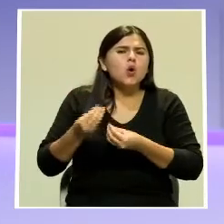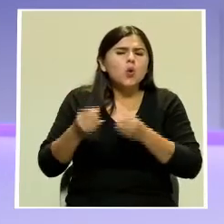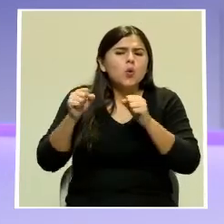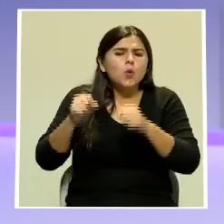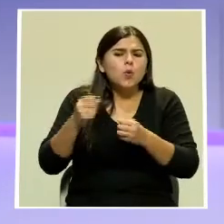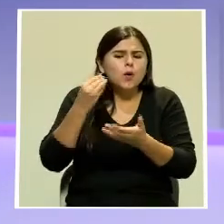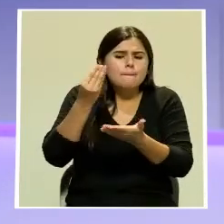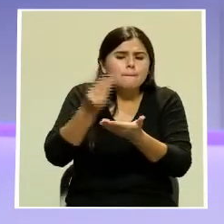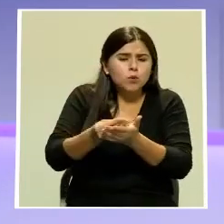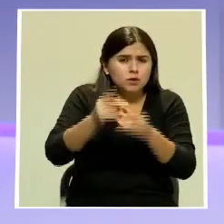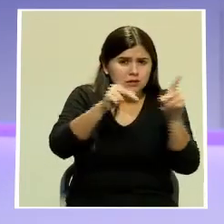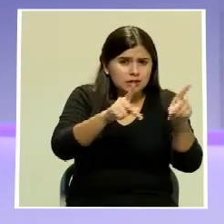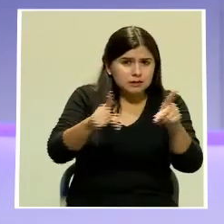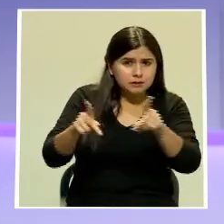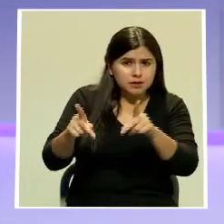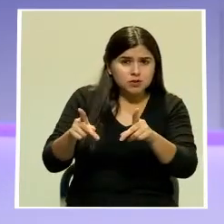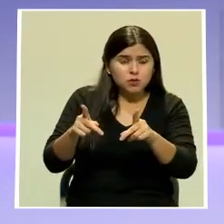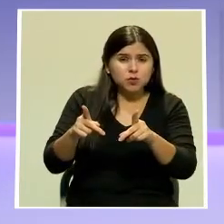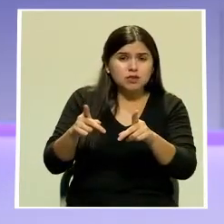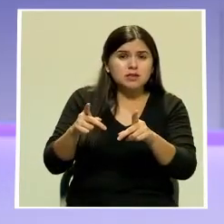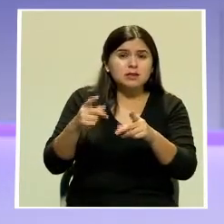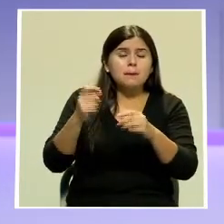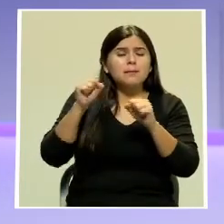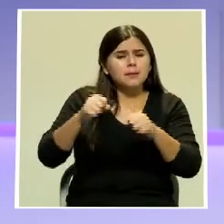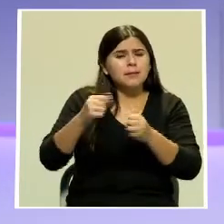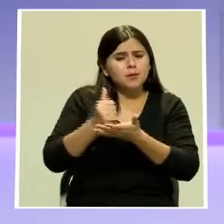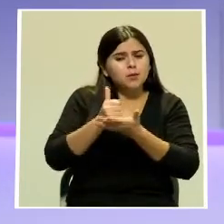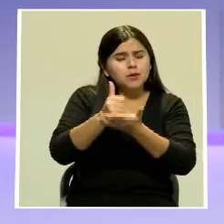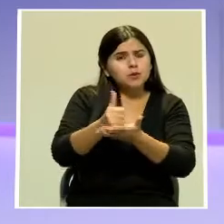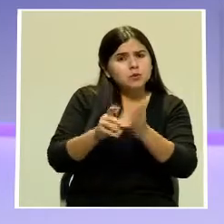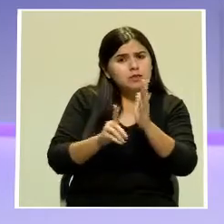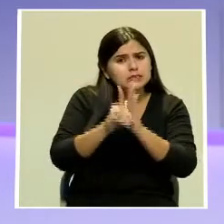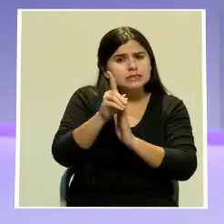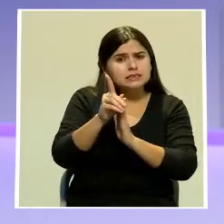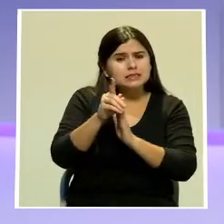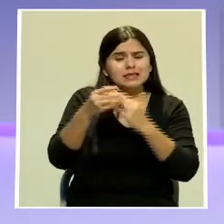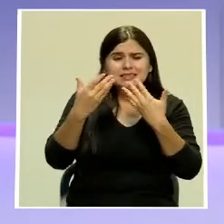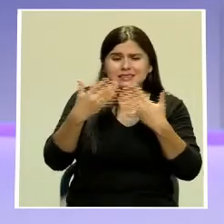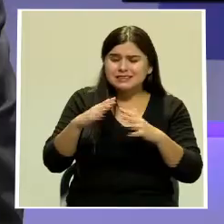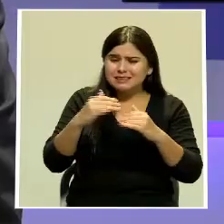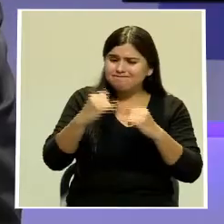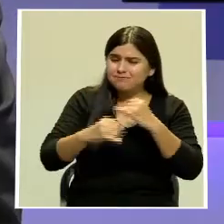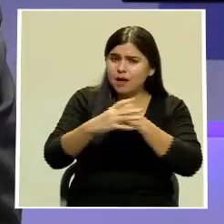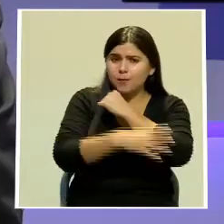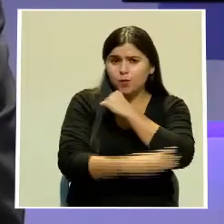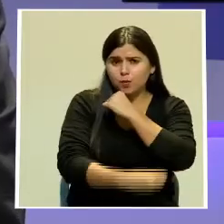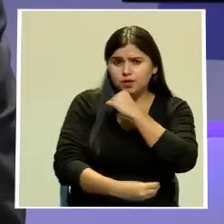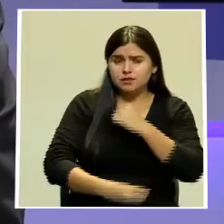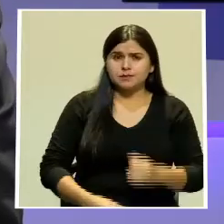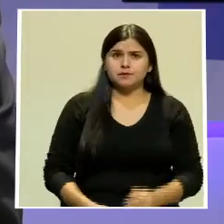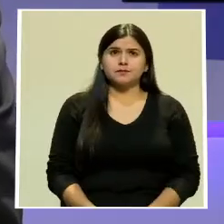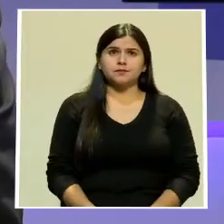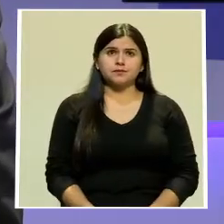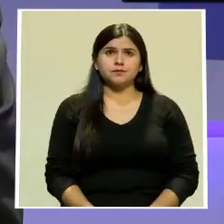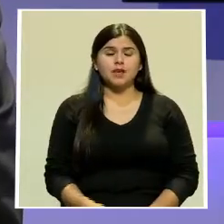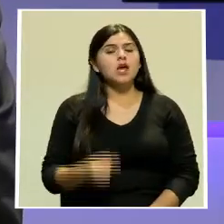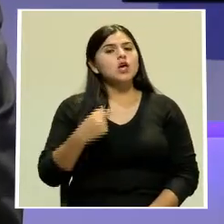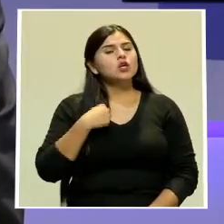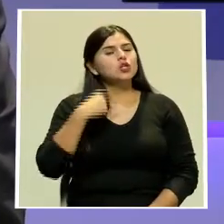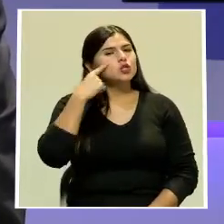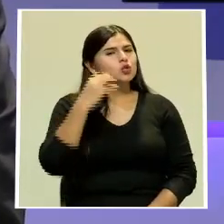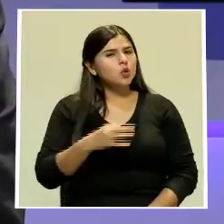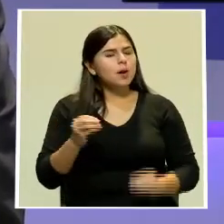a la gente para ayudar al desarrollo y salir de esta pobreza? Bueno, yo creo que lo principal es generar condiciones,